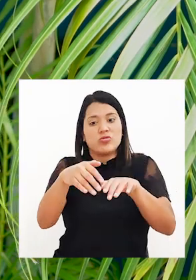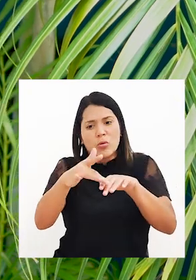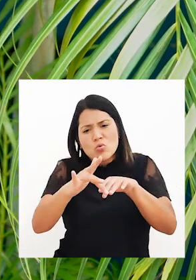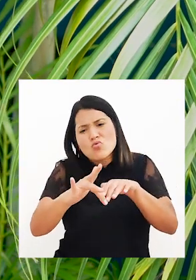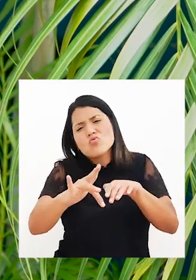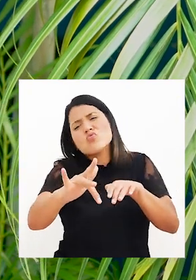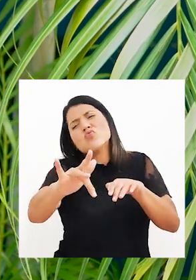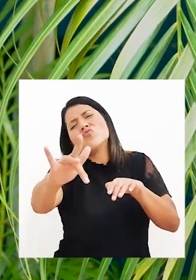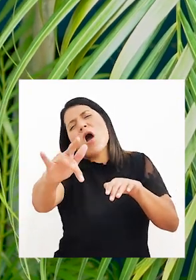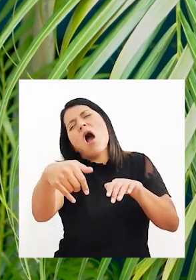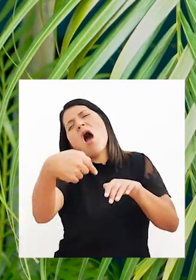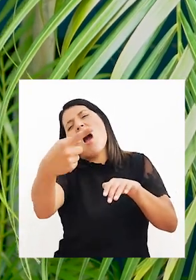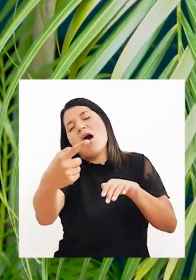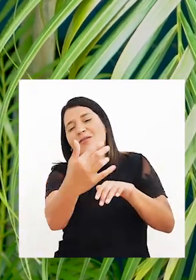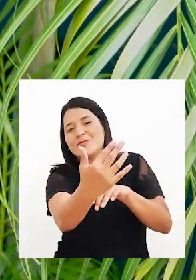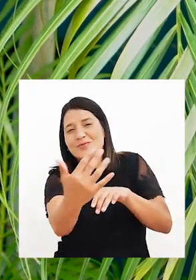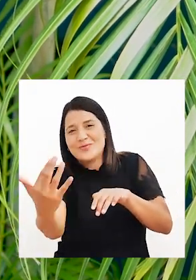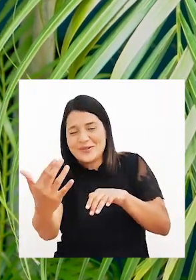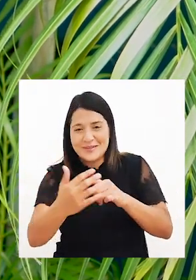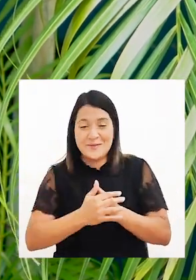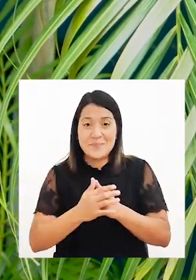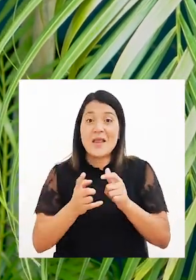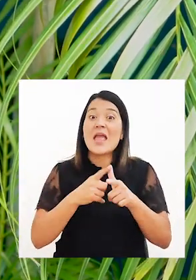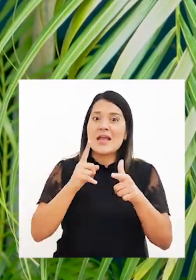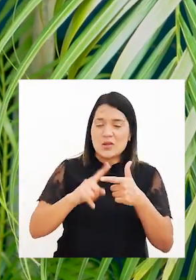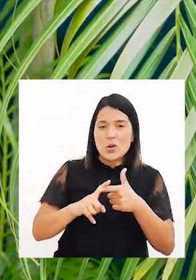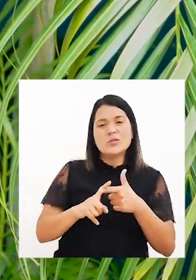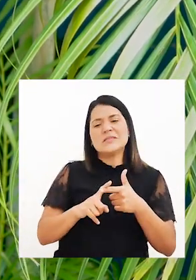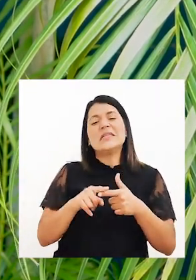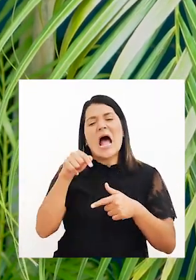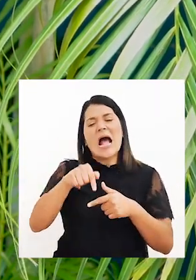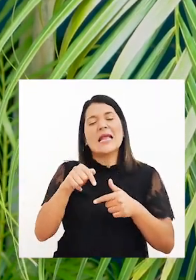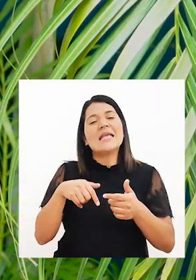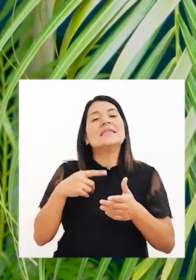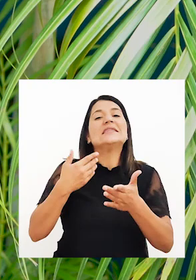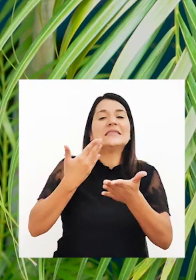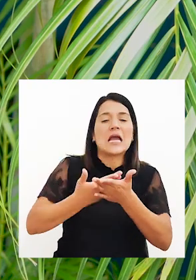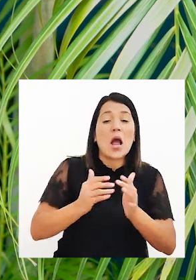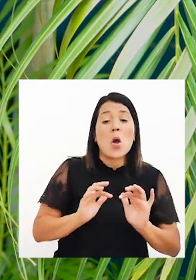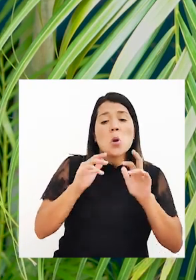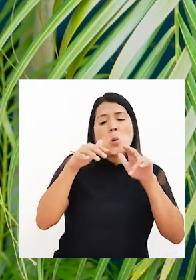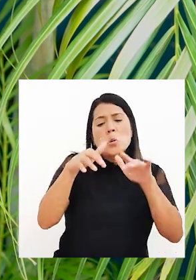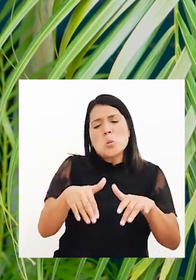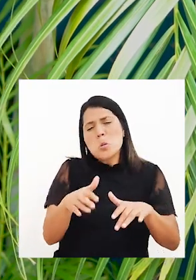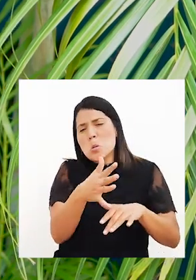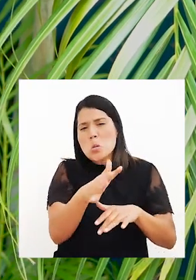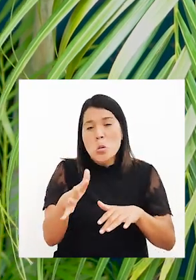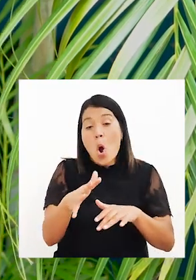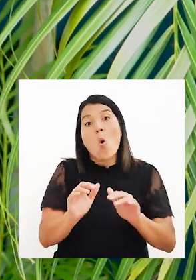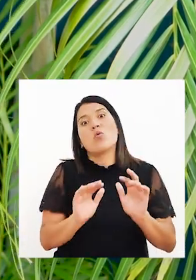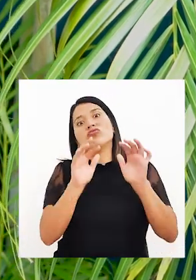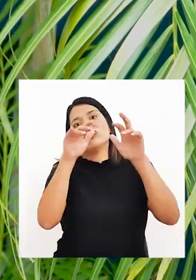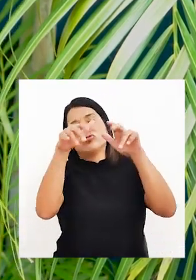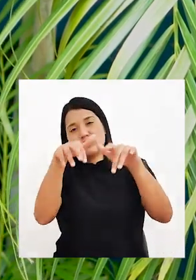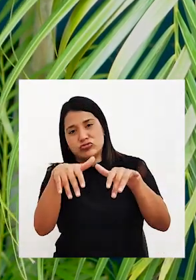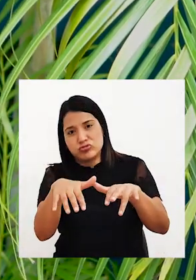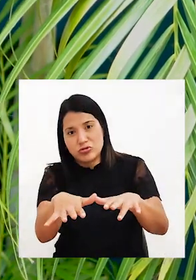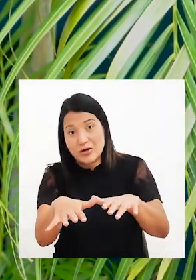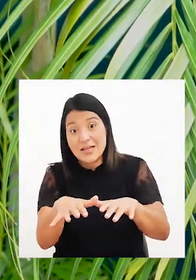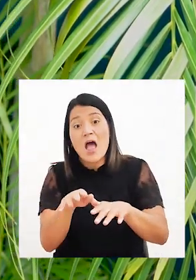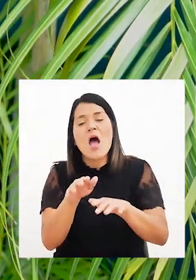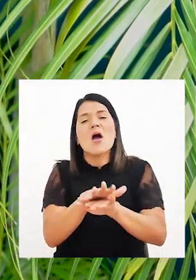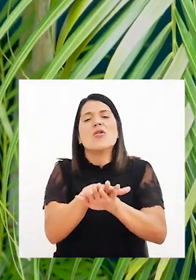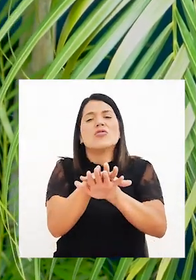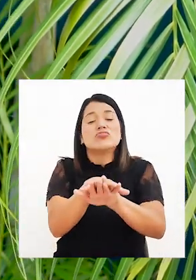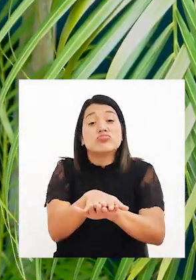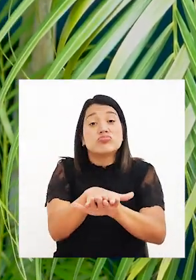Ostional comienza más que todo con la marea media a la marea alta, ¿verdad? Que facilita la distancia que caminan desde la marea al lugar de